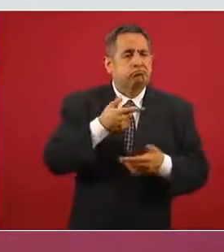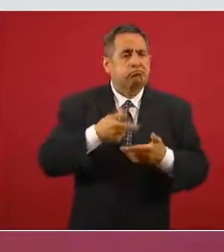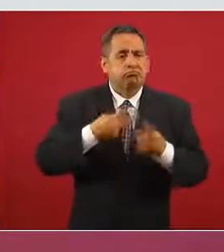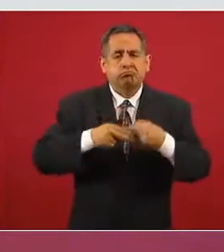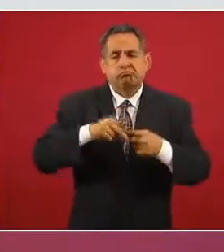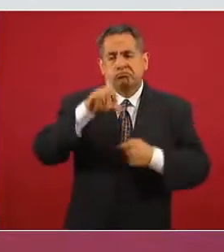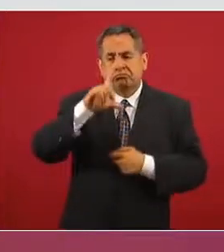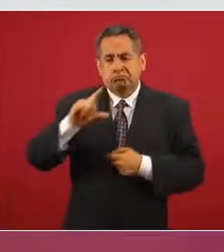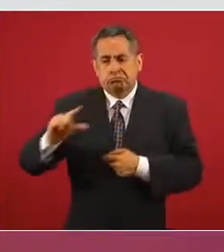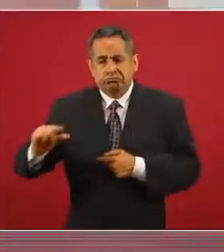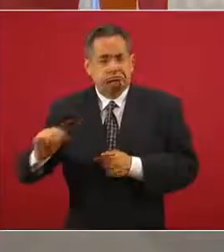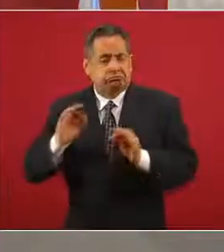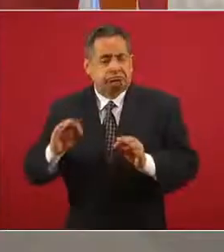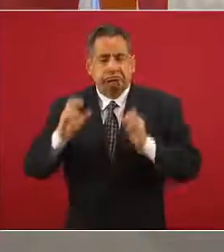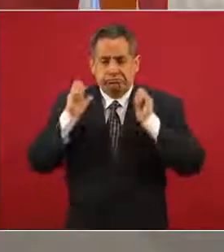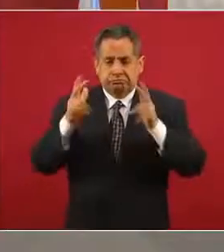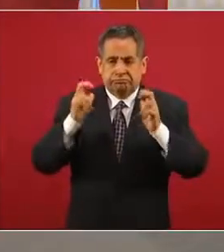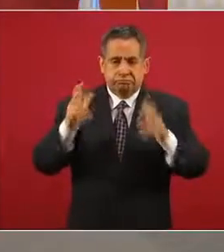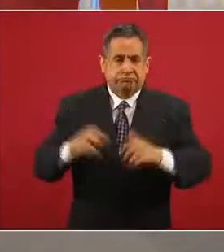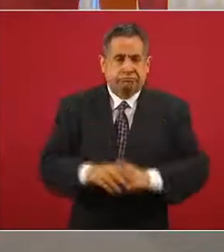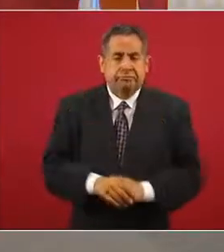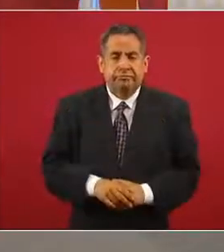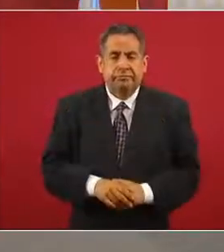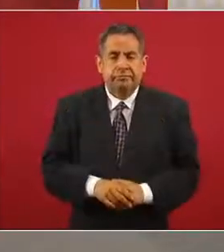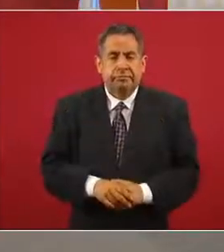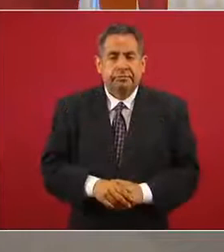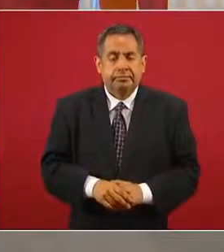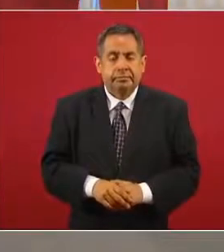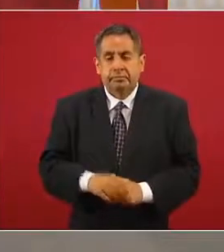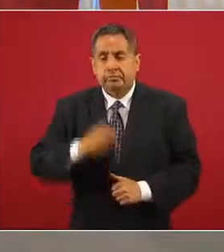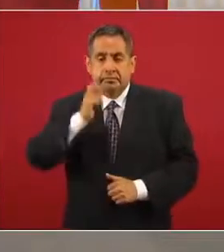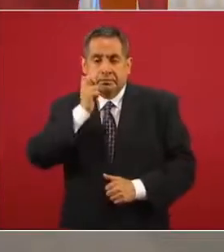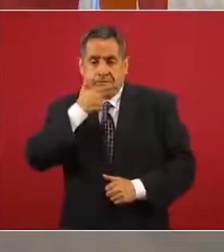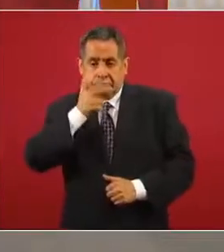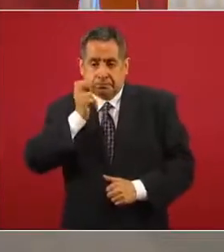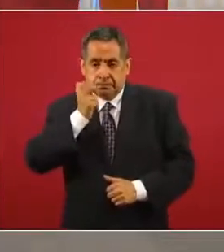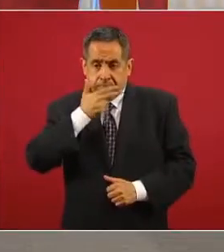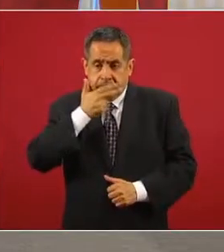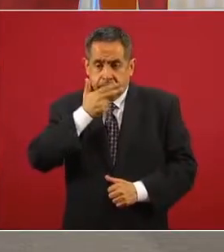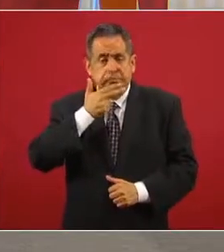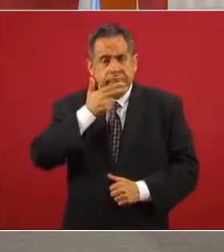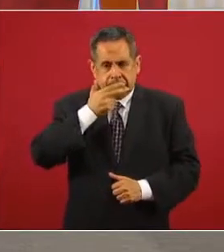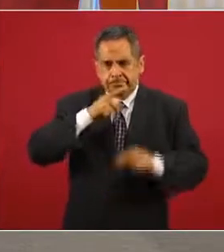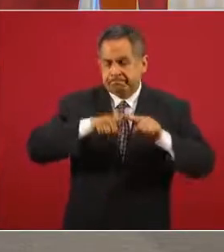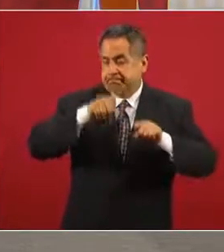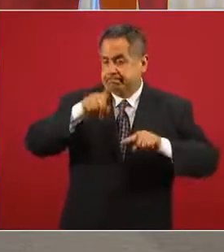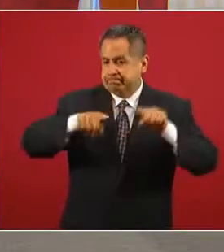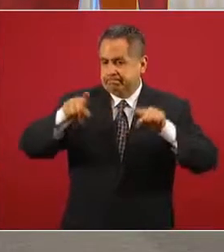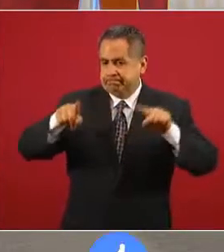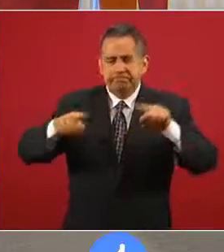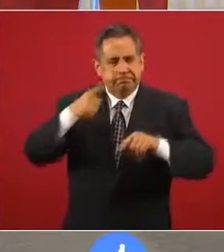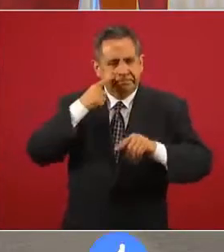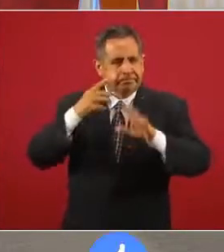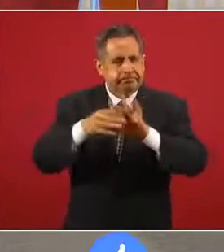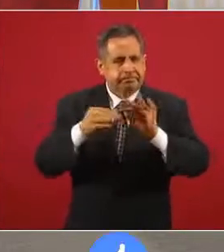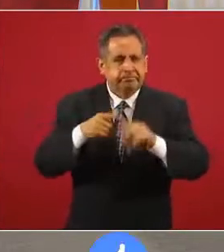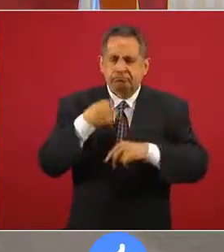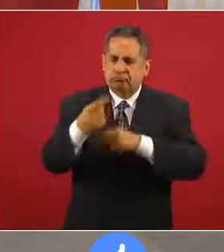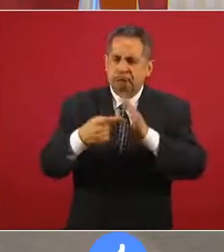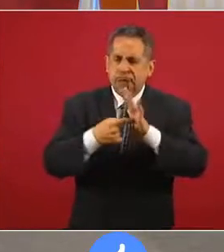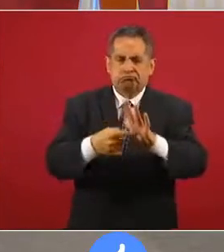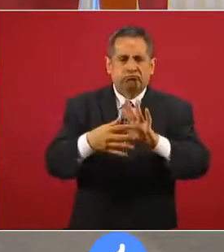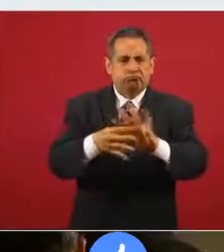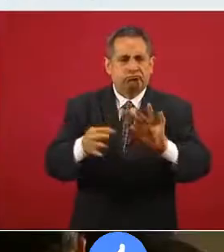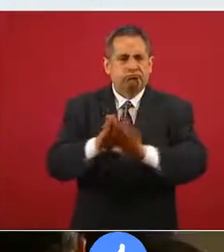desciende. Chiapas. La siguiente. Chihuahua ha tenido grandes variaciones. Aquí aprovecho para hacer